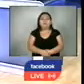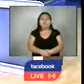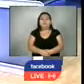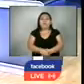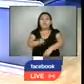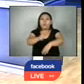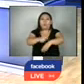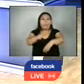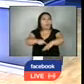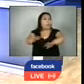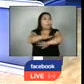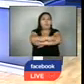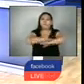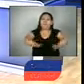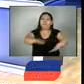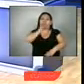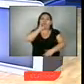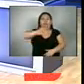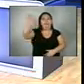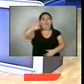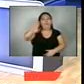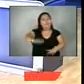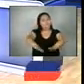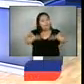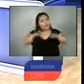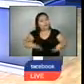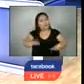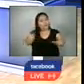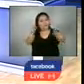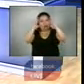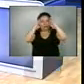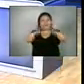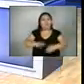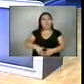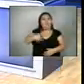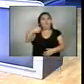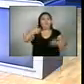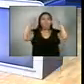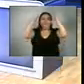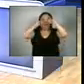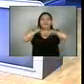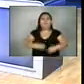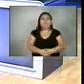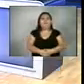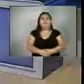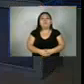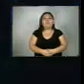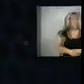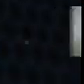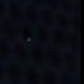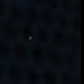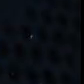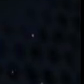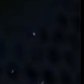Ha llegado el momento de despedirnos. Muchísimas gracias por habernos acompañado. Que pase buenas noches.